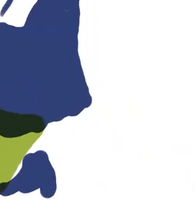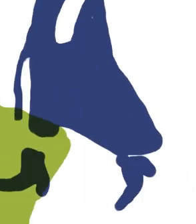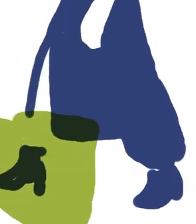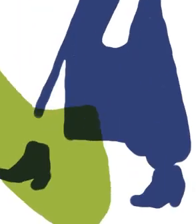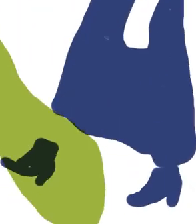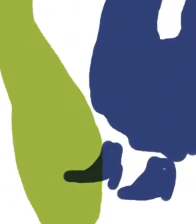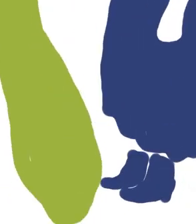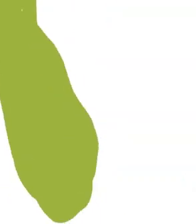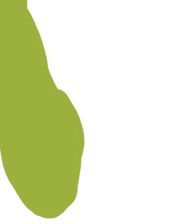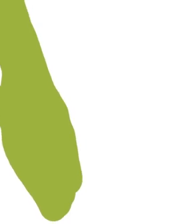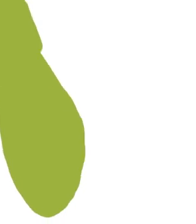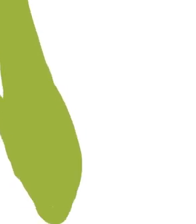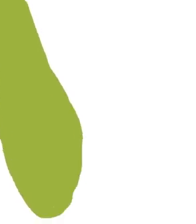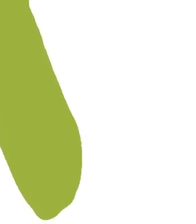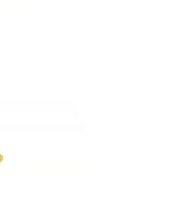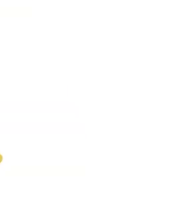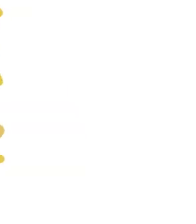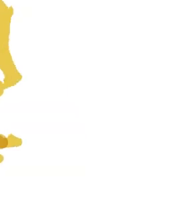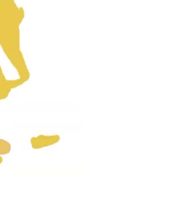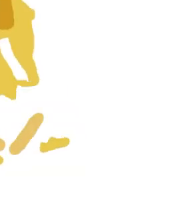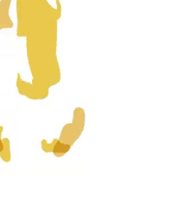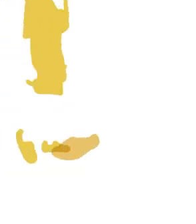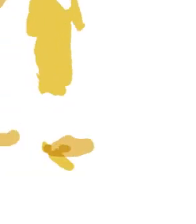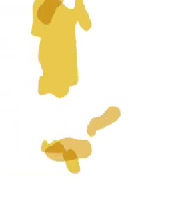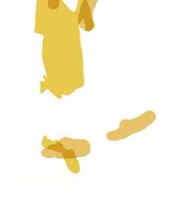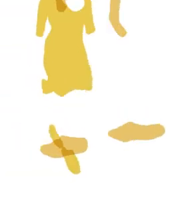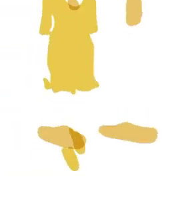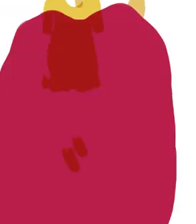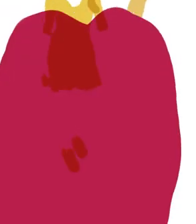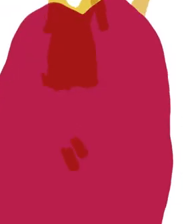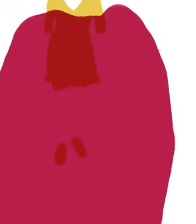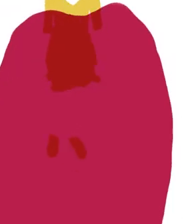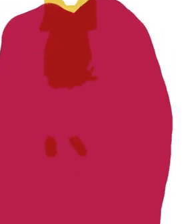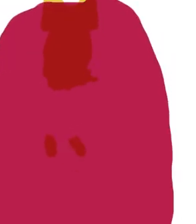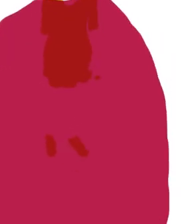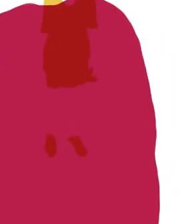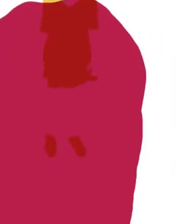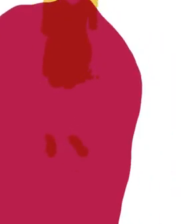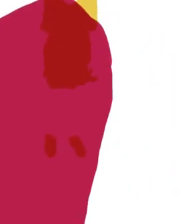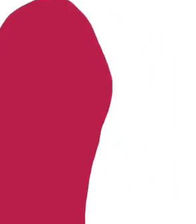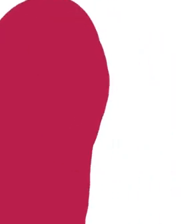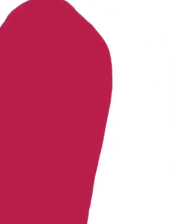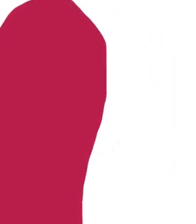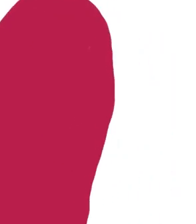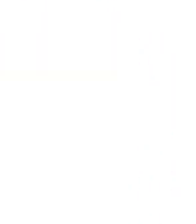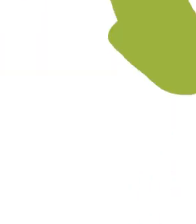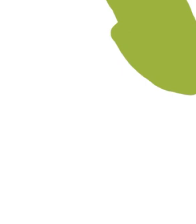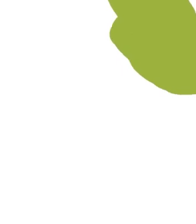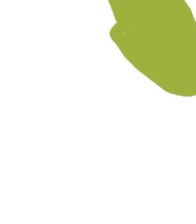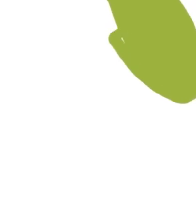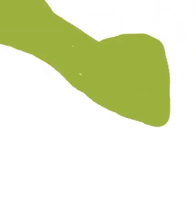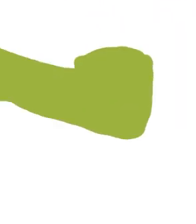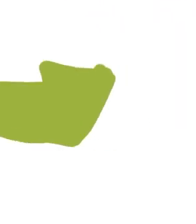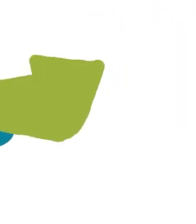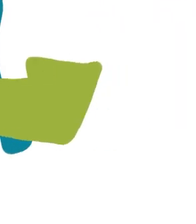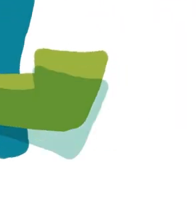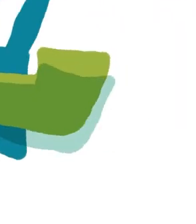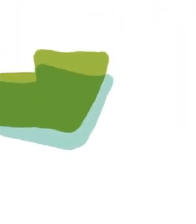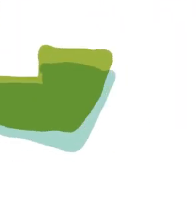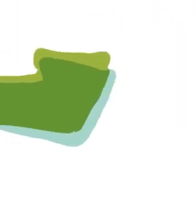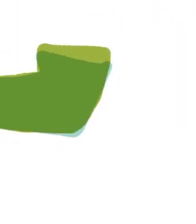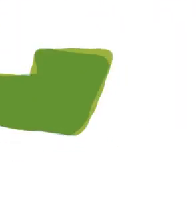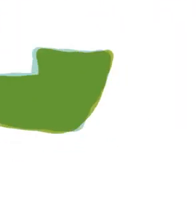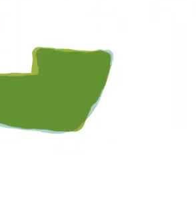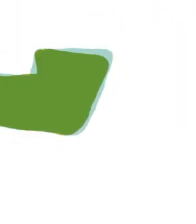Que la vida pase en el rodaje. Dale, no, no. Que la vida pase en el